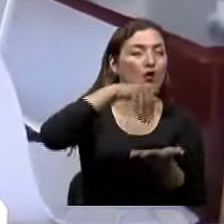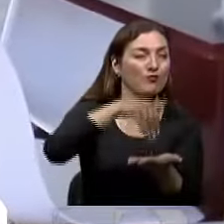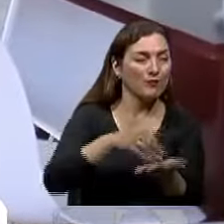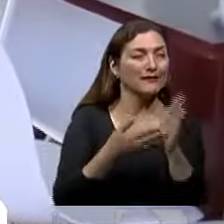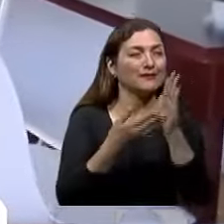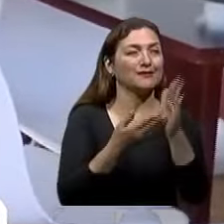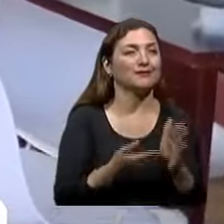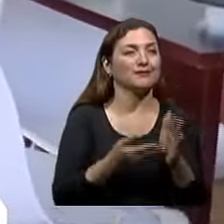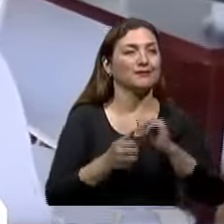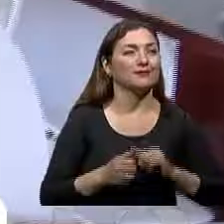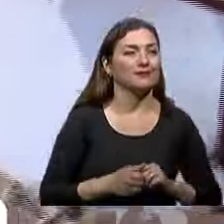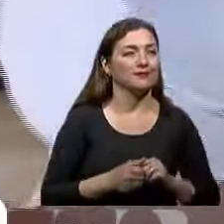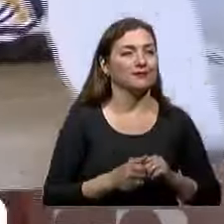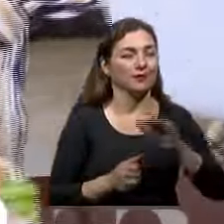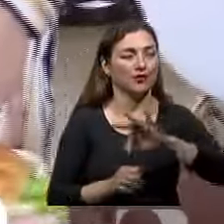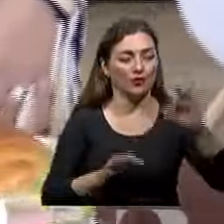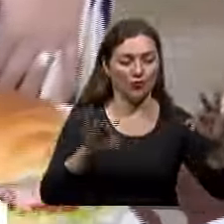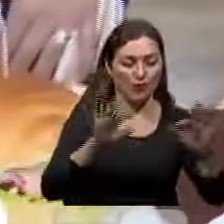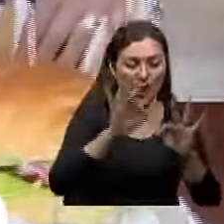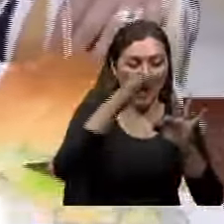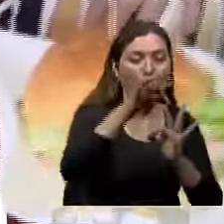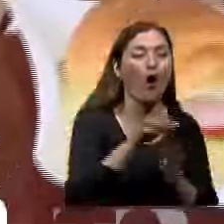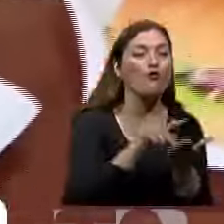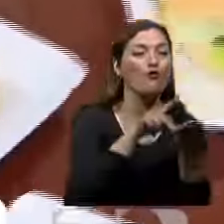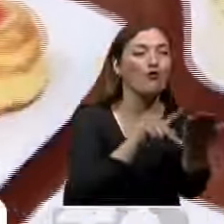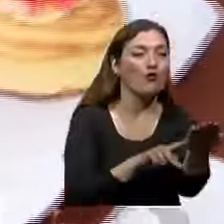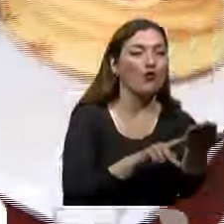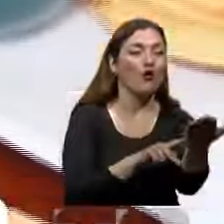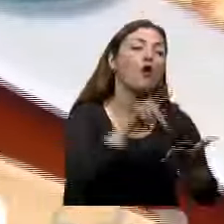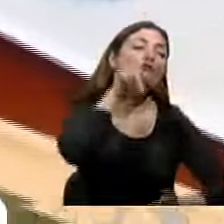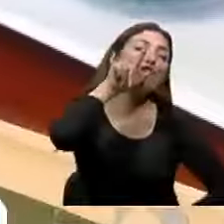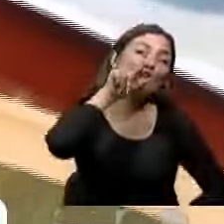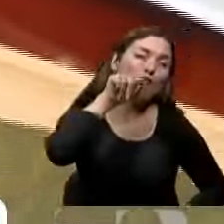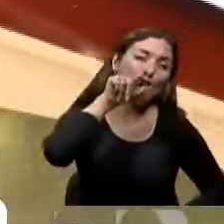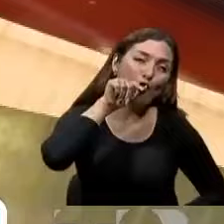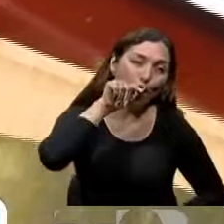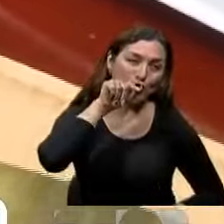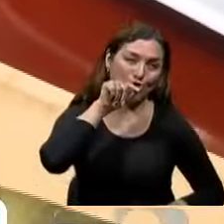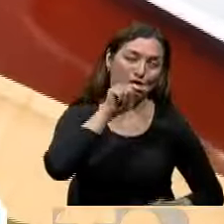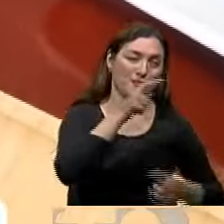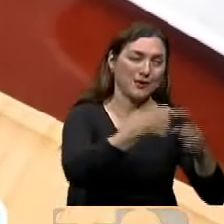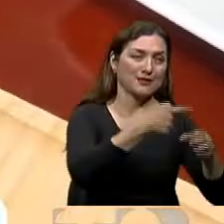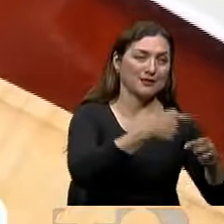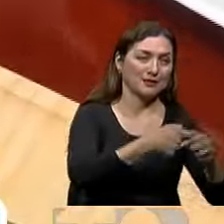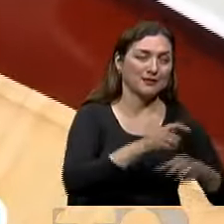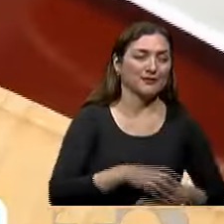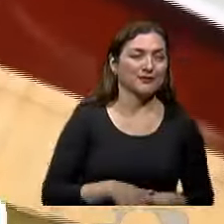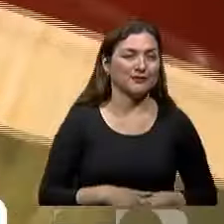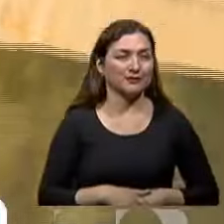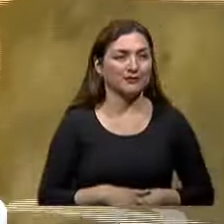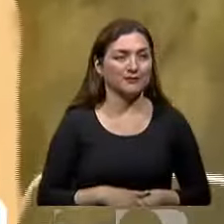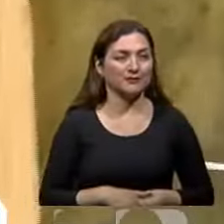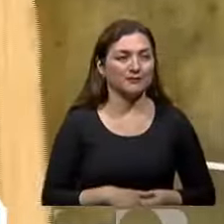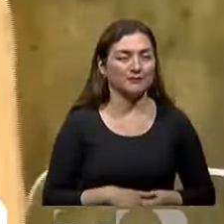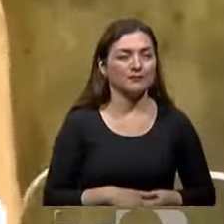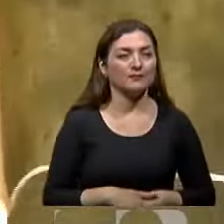como es la tonga, pero la tonga tradicional solamente es de pollo. Nosotros hemos adquirido... Vamos a mostrarles ahí, a ver, ¿qué